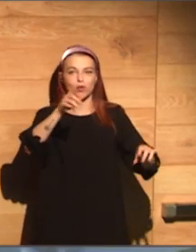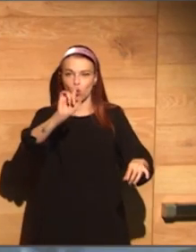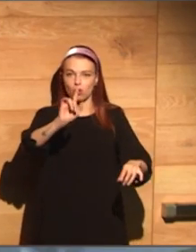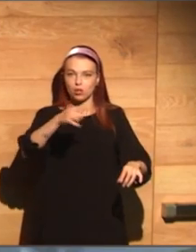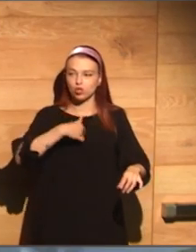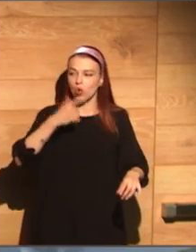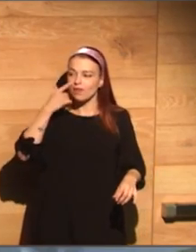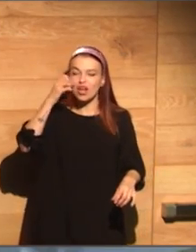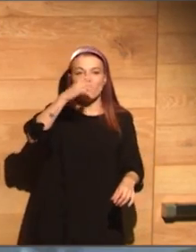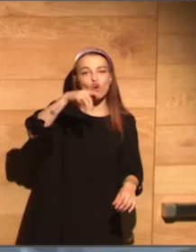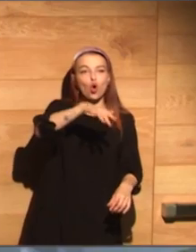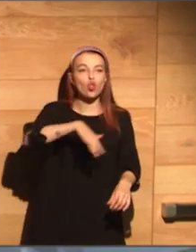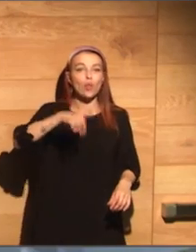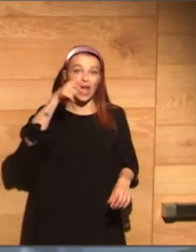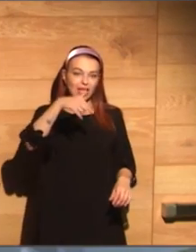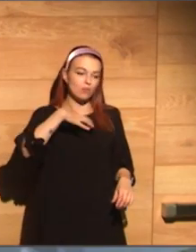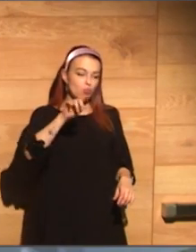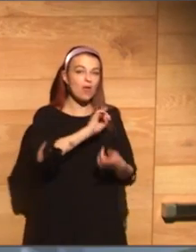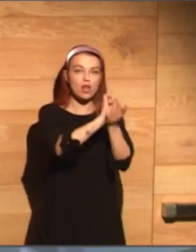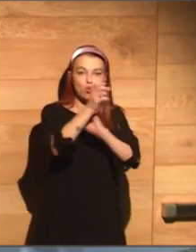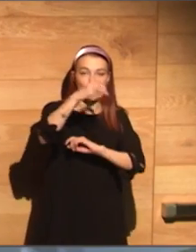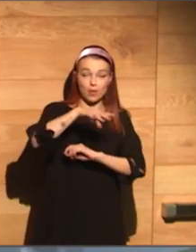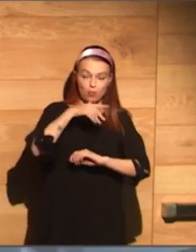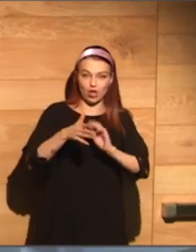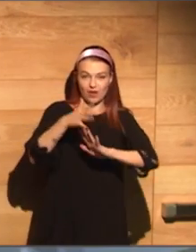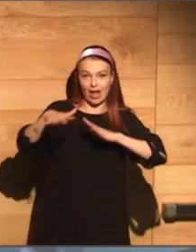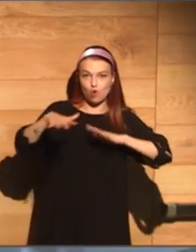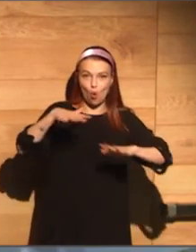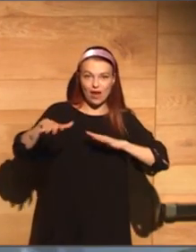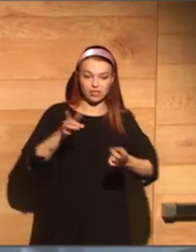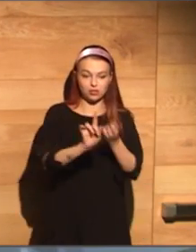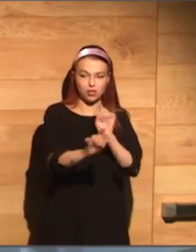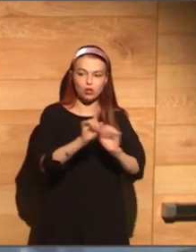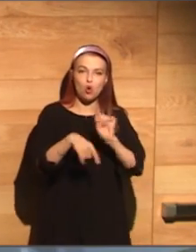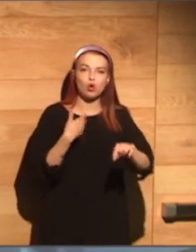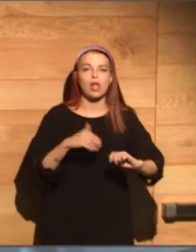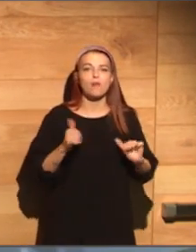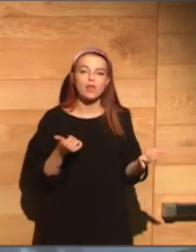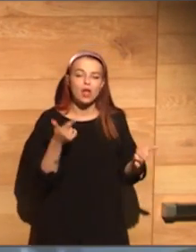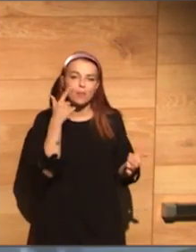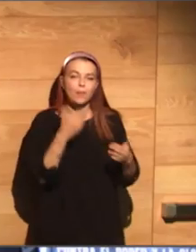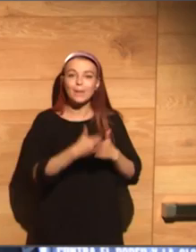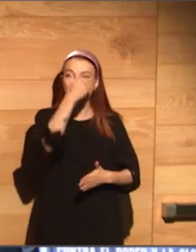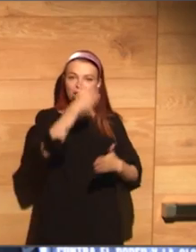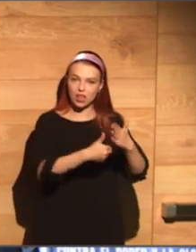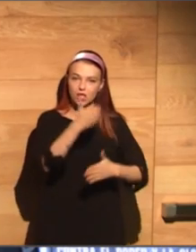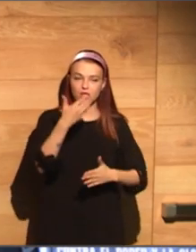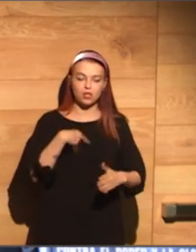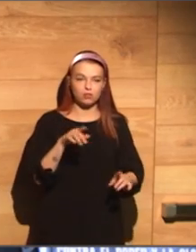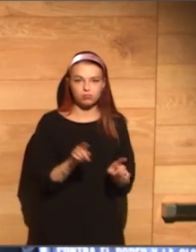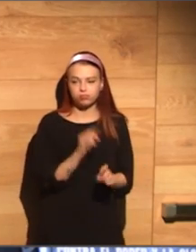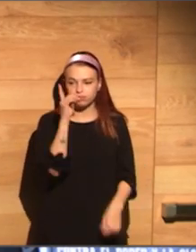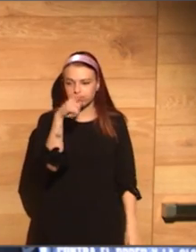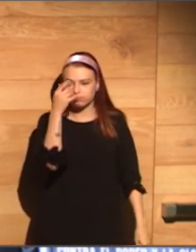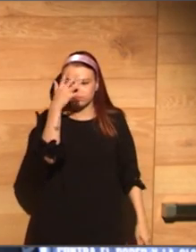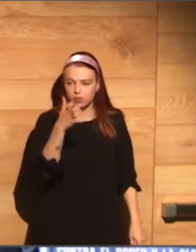foco? ¿Dónde aquí me va a cambiar la luz? Porque se van a mover. Claro. Y después de un buen rato ve que llega no sé qué pared y casi con rostro de decepción dice, bueno, y